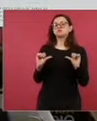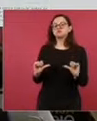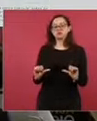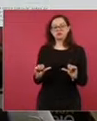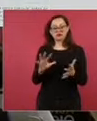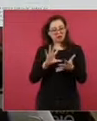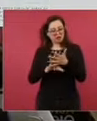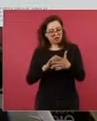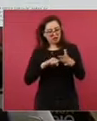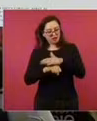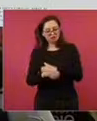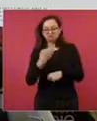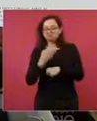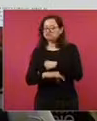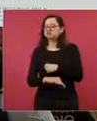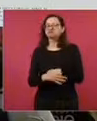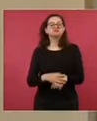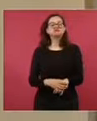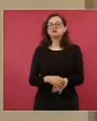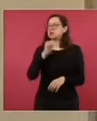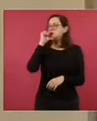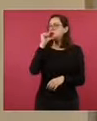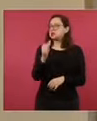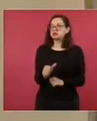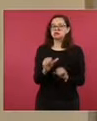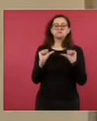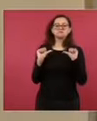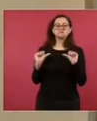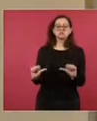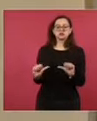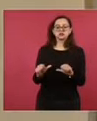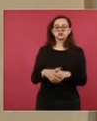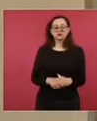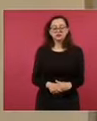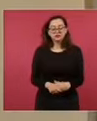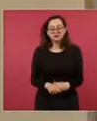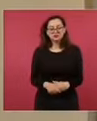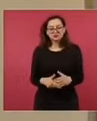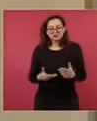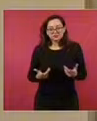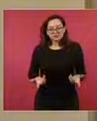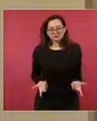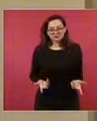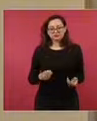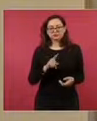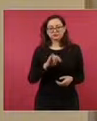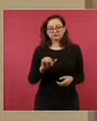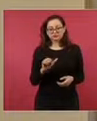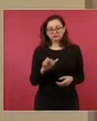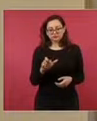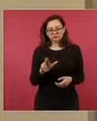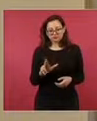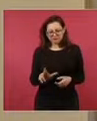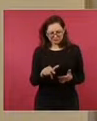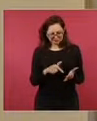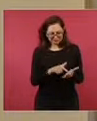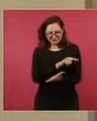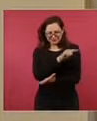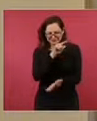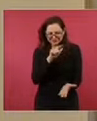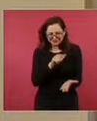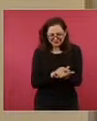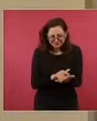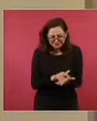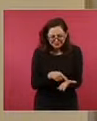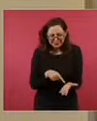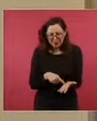prisión preventiva justificada u oficiosa El amparo promovido por Javier es contra cualquier orden de aprehensión